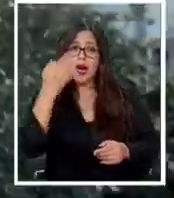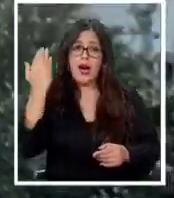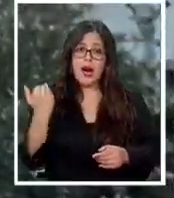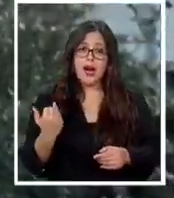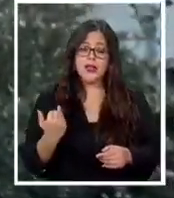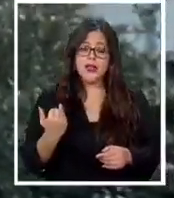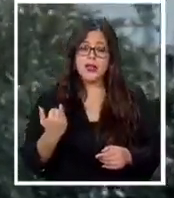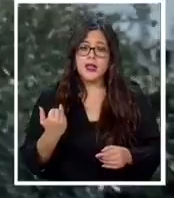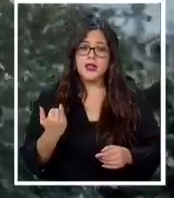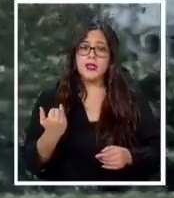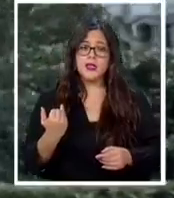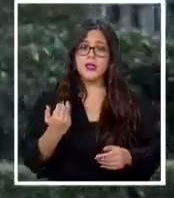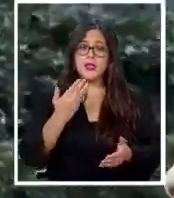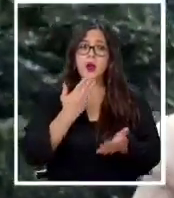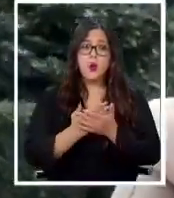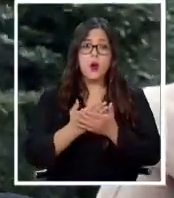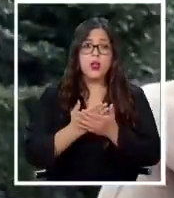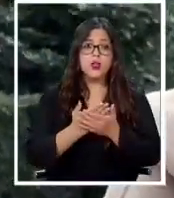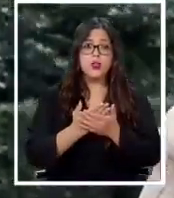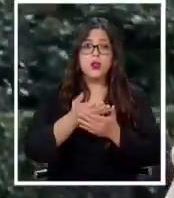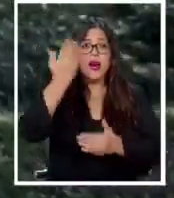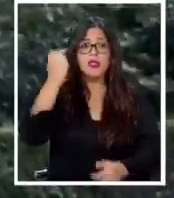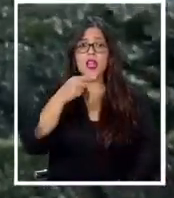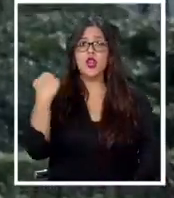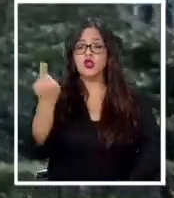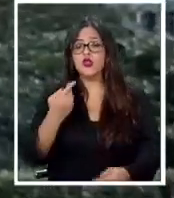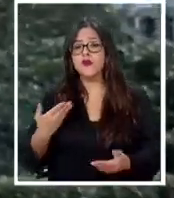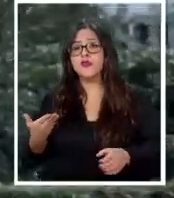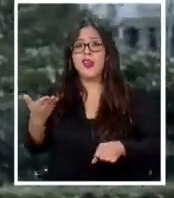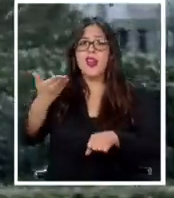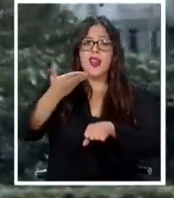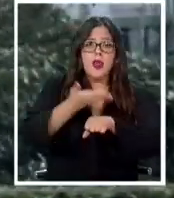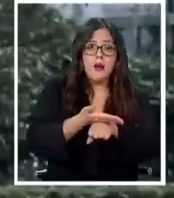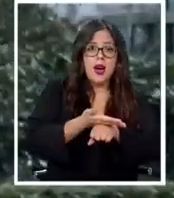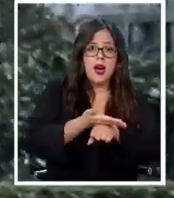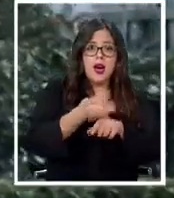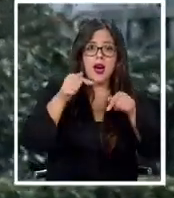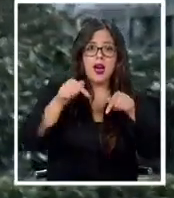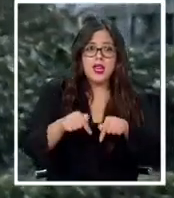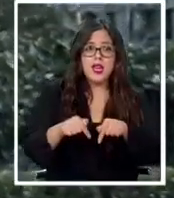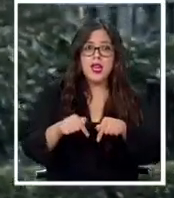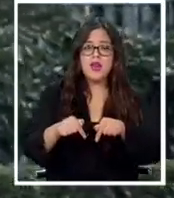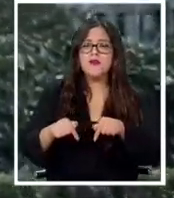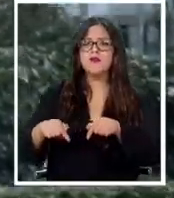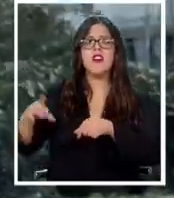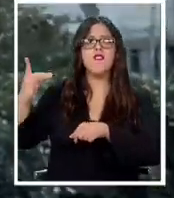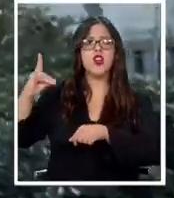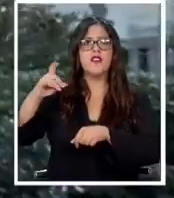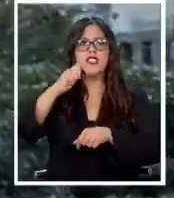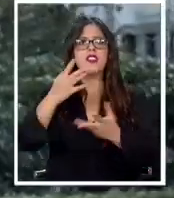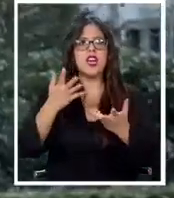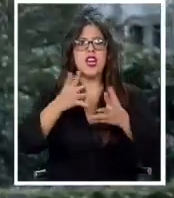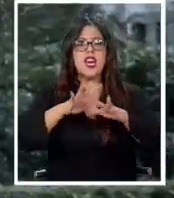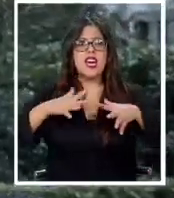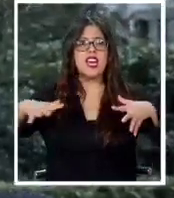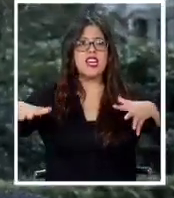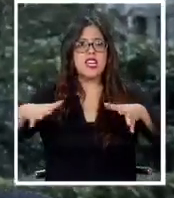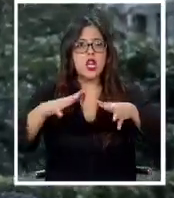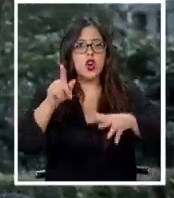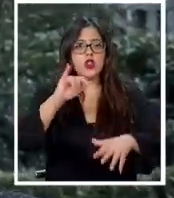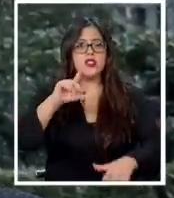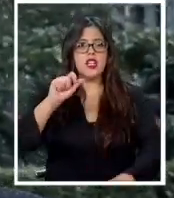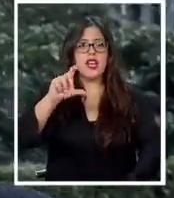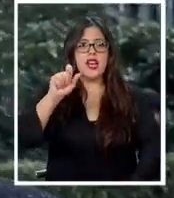nuestro caso cuando nosotros recién llegamos con la demanda a la corte la posición de bolivia es el río internacional el río